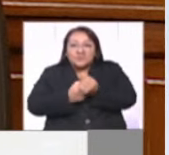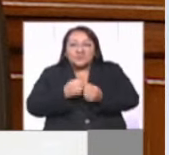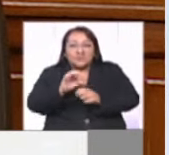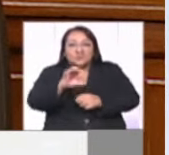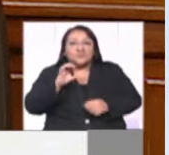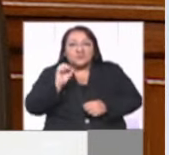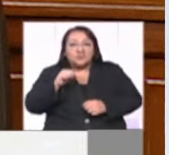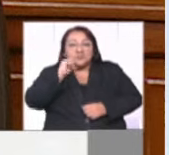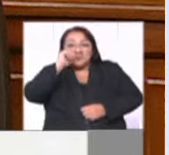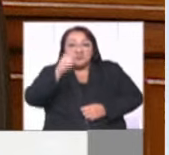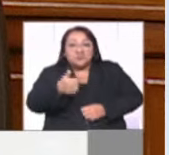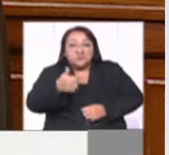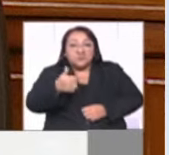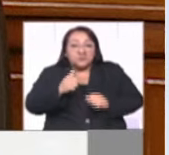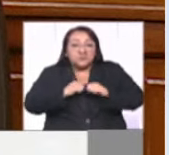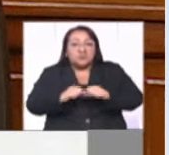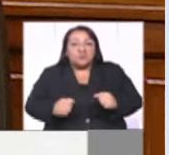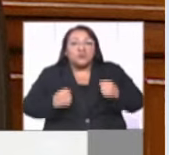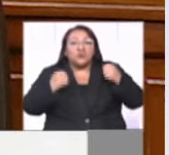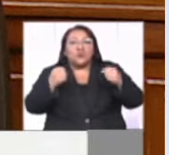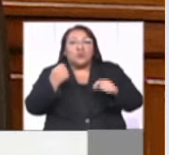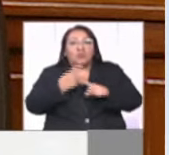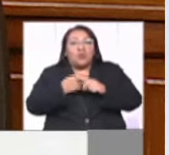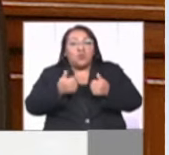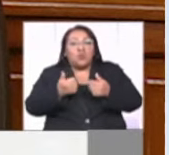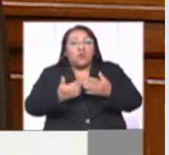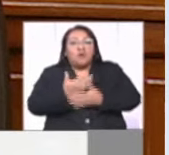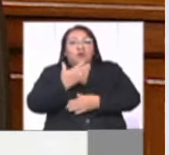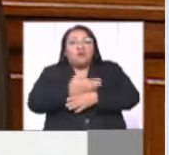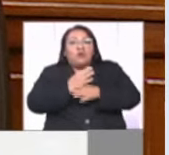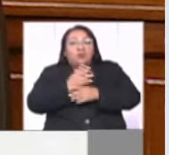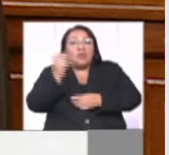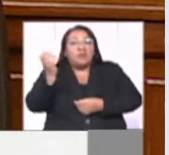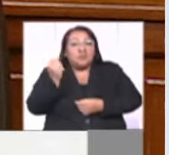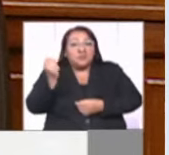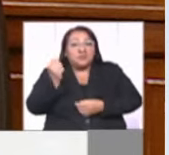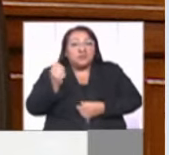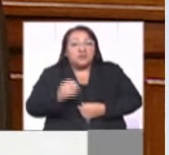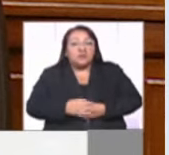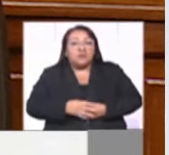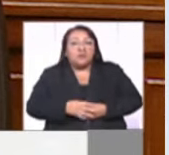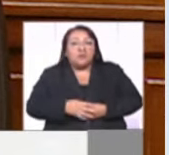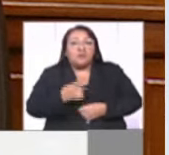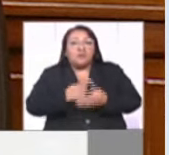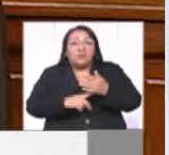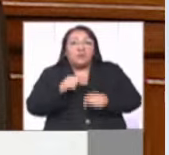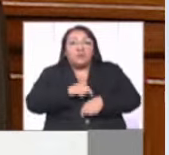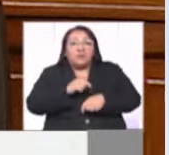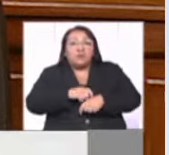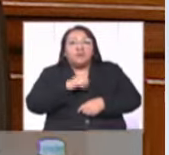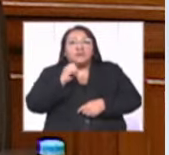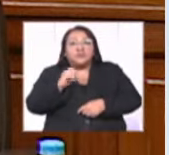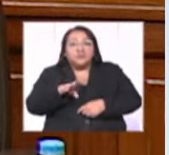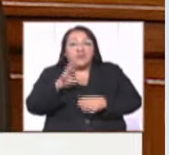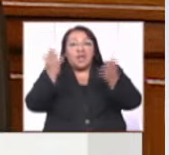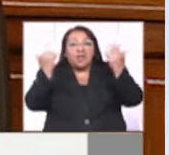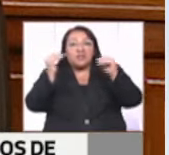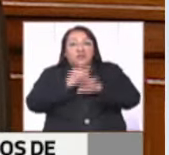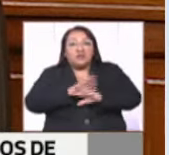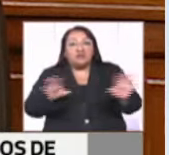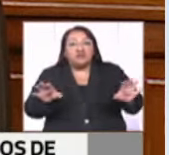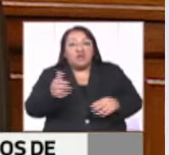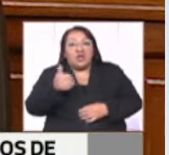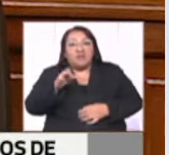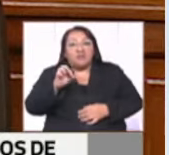retiro. Mañana seguiremos luchando por un nuevo sistema pensionista. Es momento de decirle adiós a